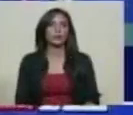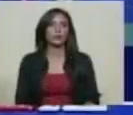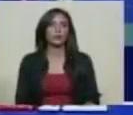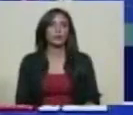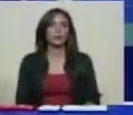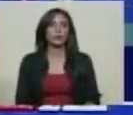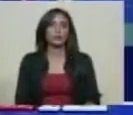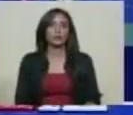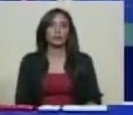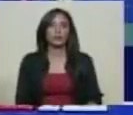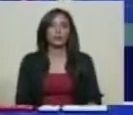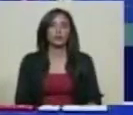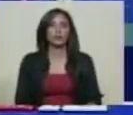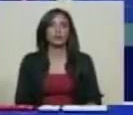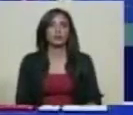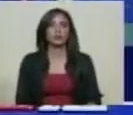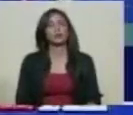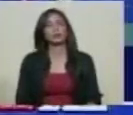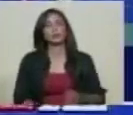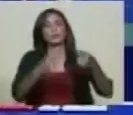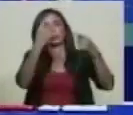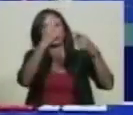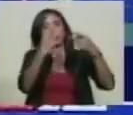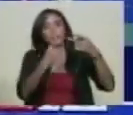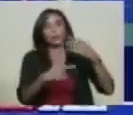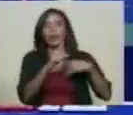Compañero Antonio Galíndez.